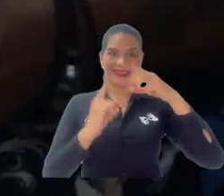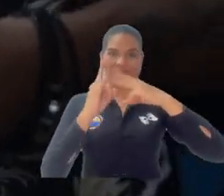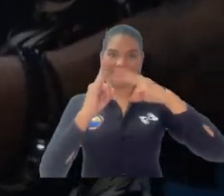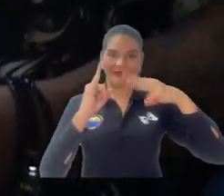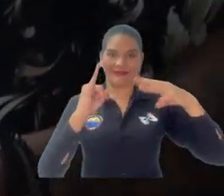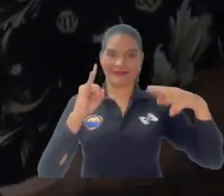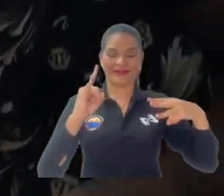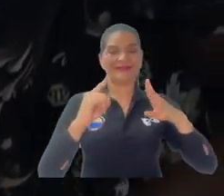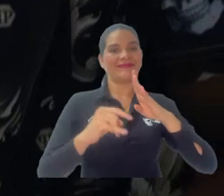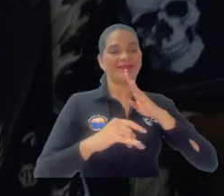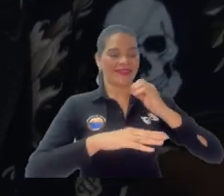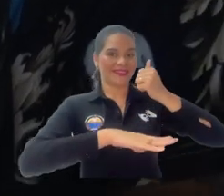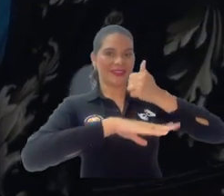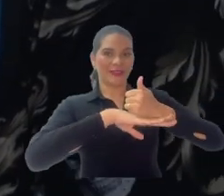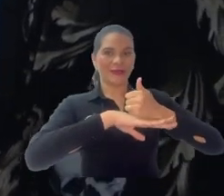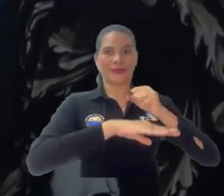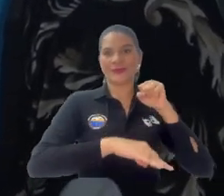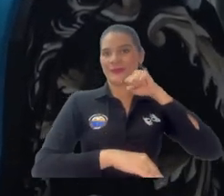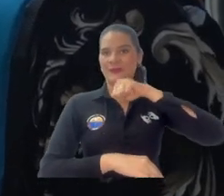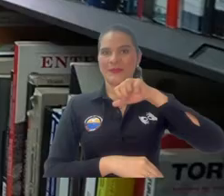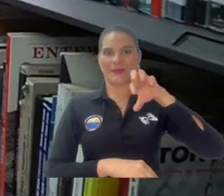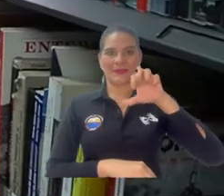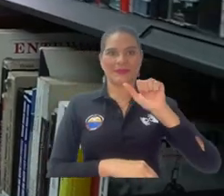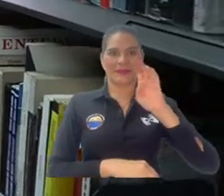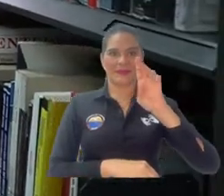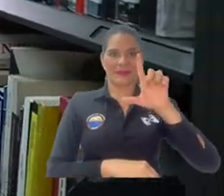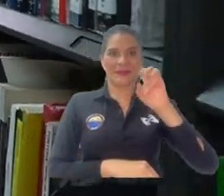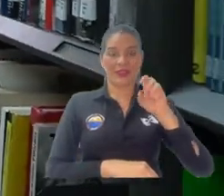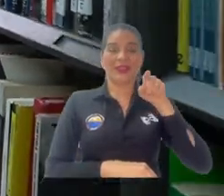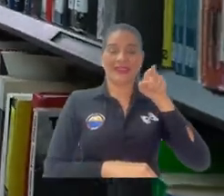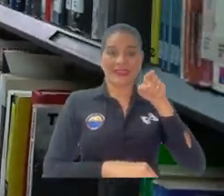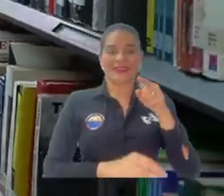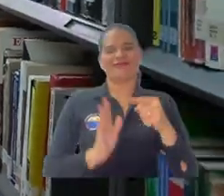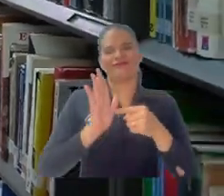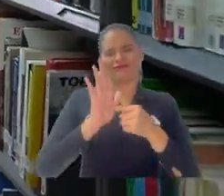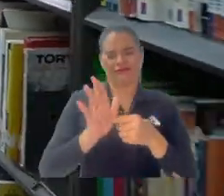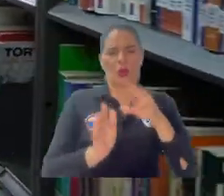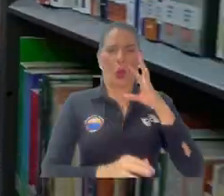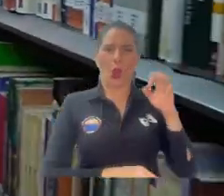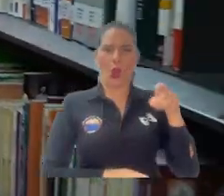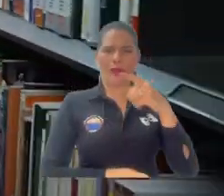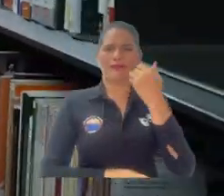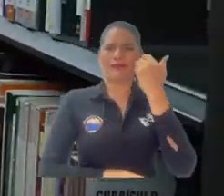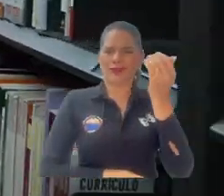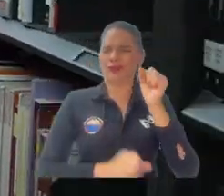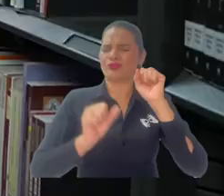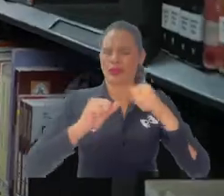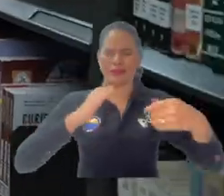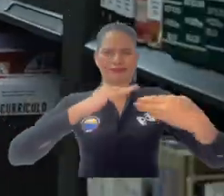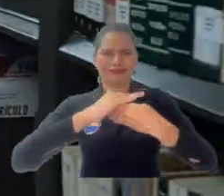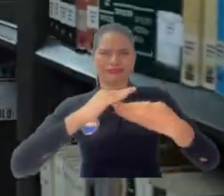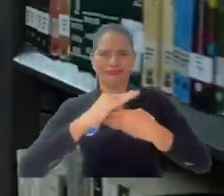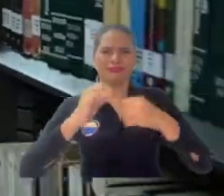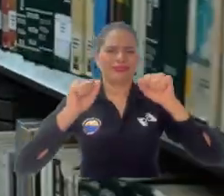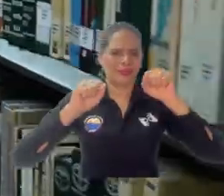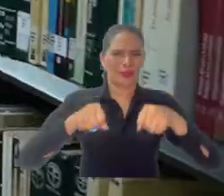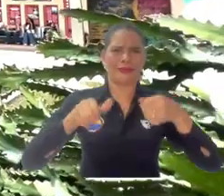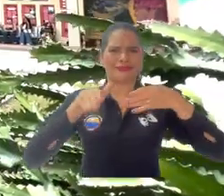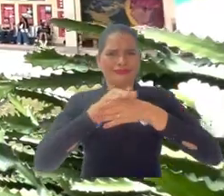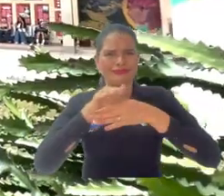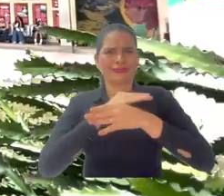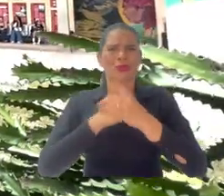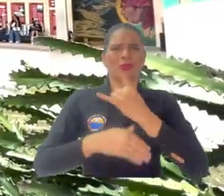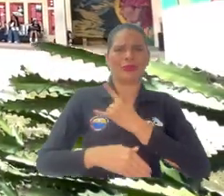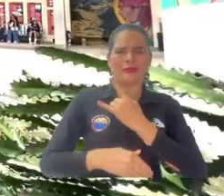Unimagdalena, en cabeza del rector Pablo Vera Salazar, demuestra que es un referente por las múltiples oportunidades brindadas de acceso a la